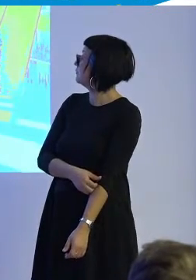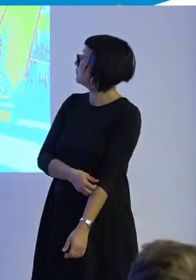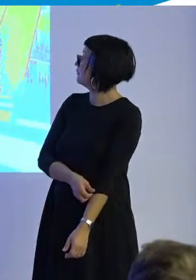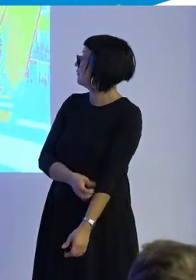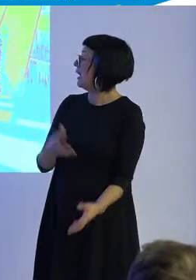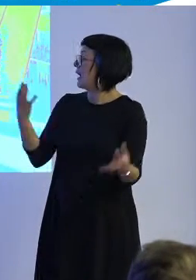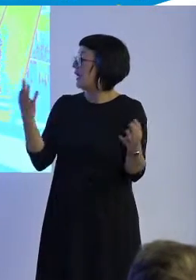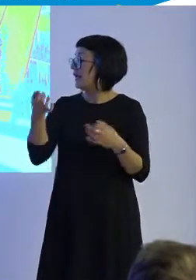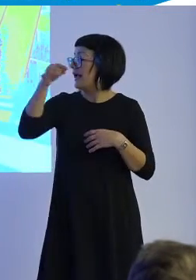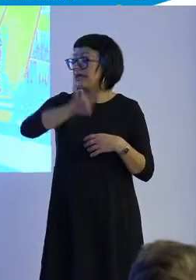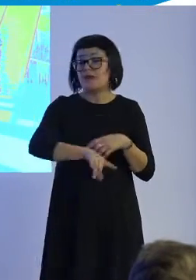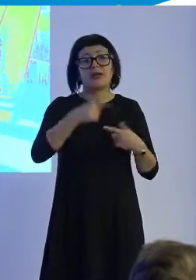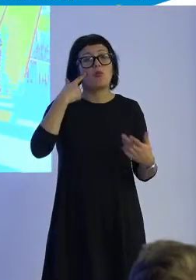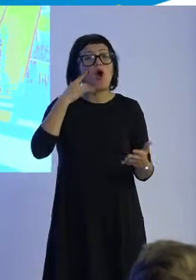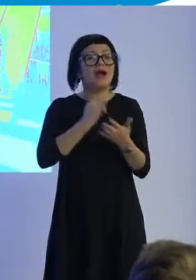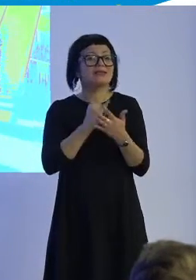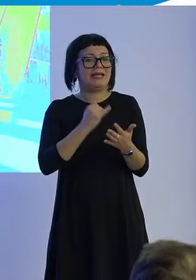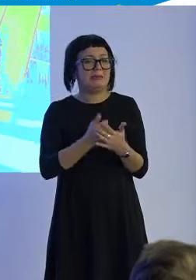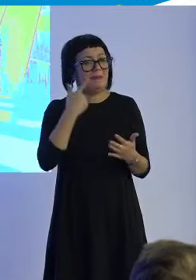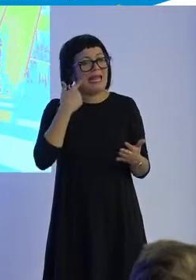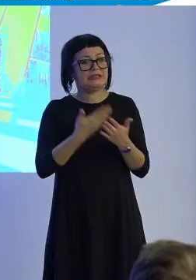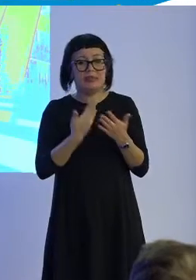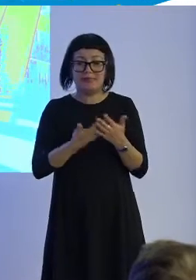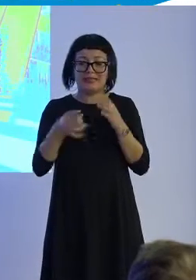que fue también experimentar un poco cómo